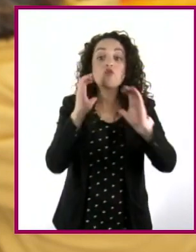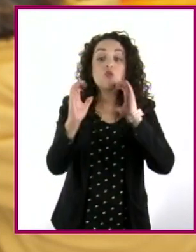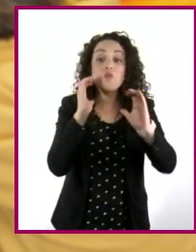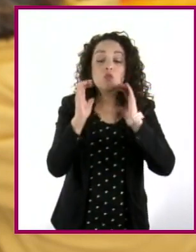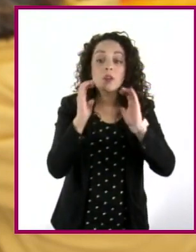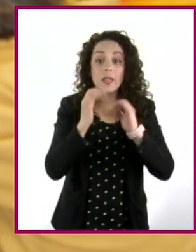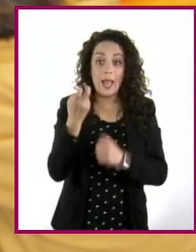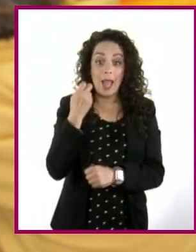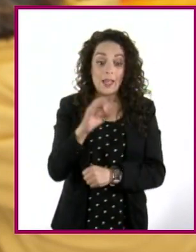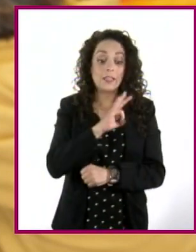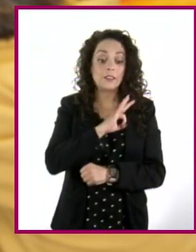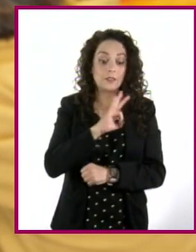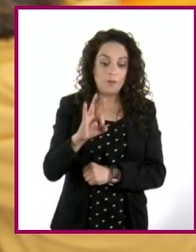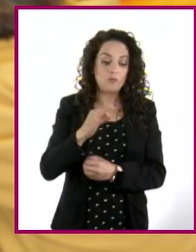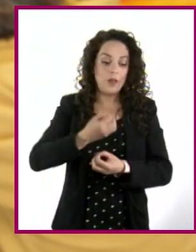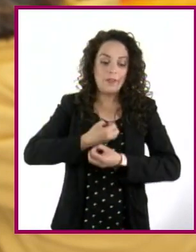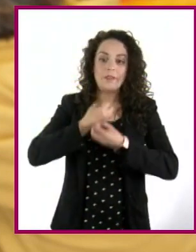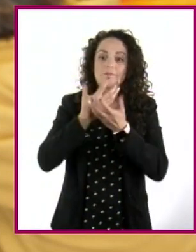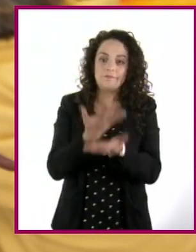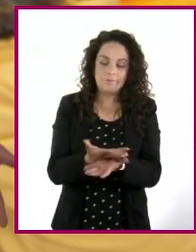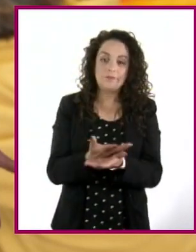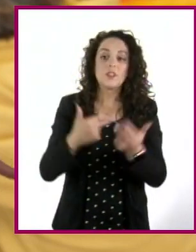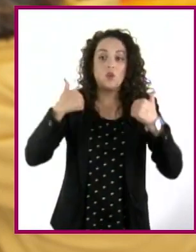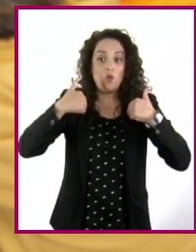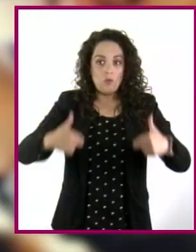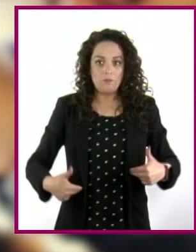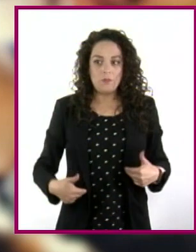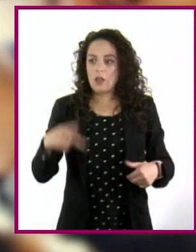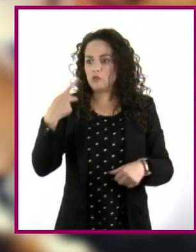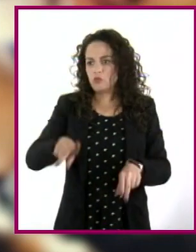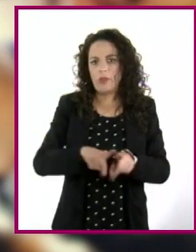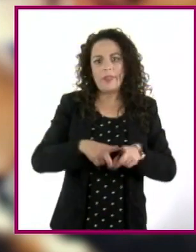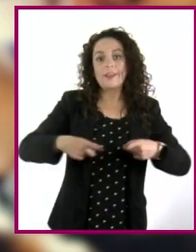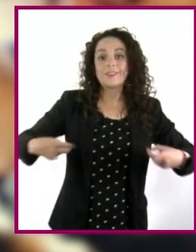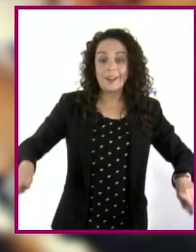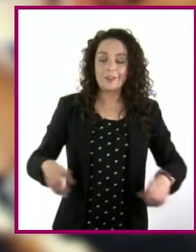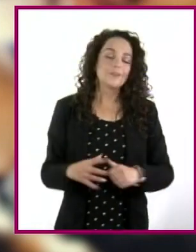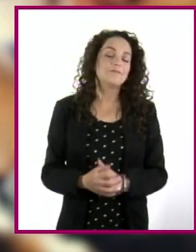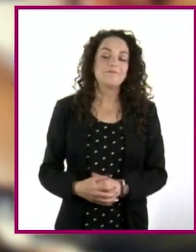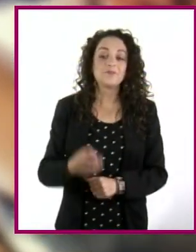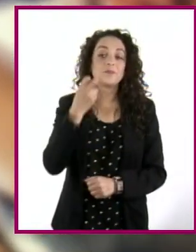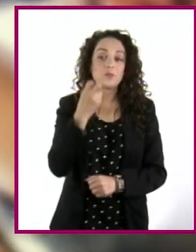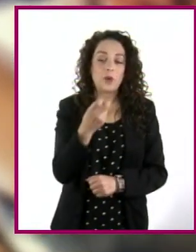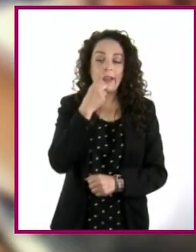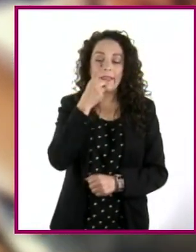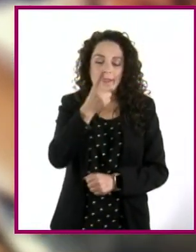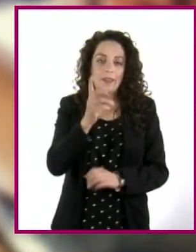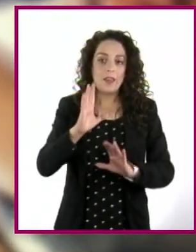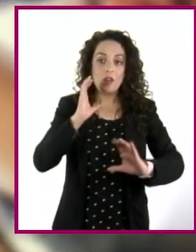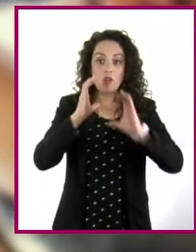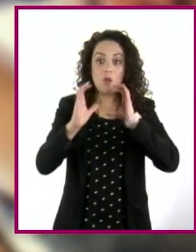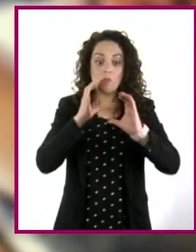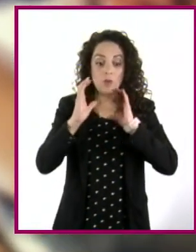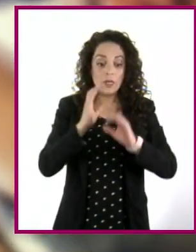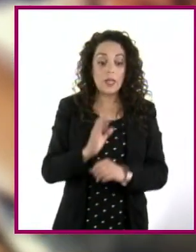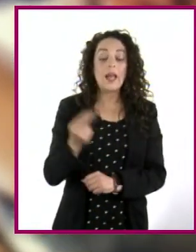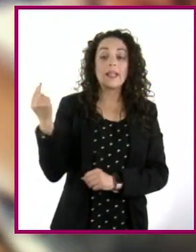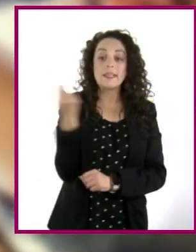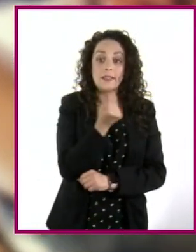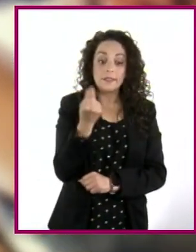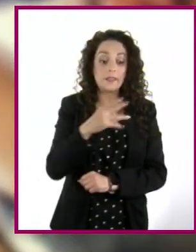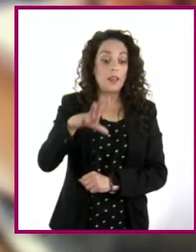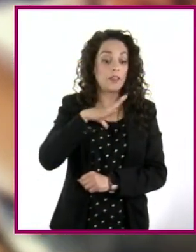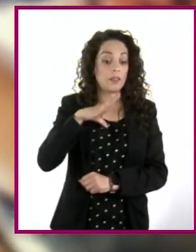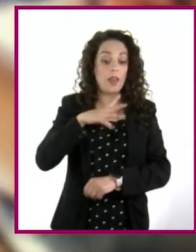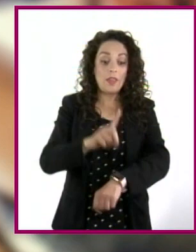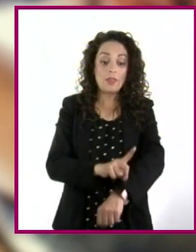logra transmitir y proyectar al medio donde el ser humano se desarrolla. Por eso podemos afirmar que la comunicación es una necesidad que existe